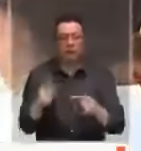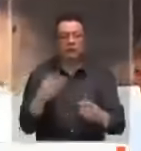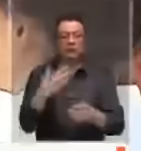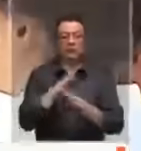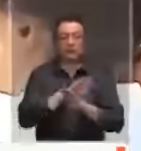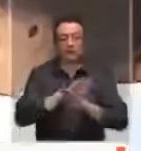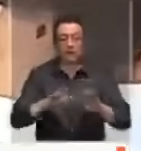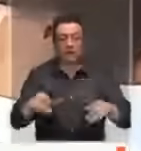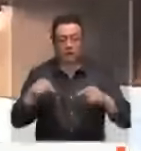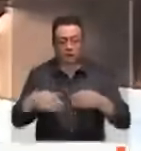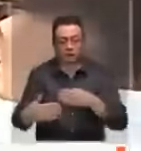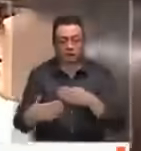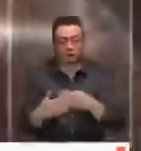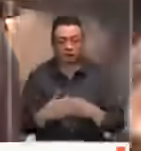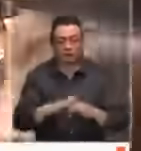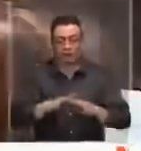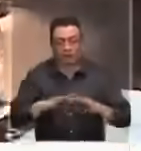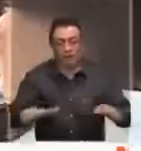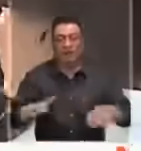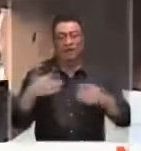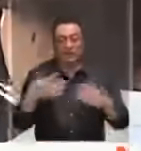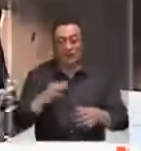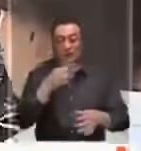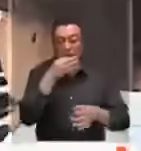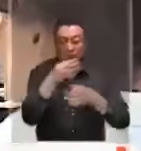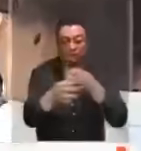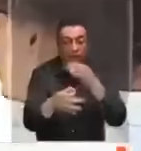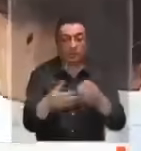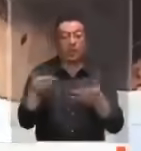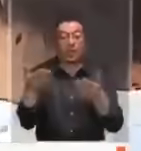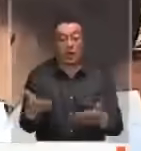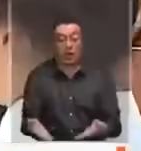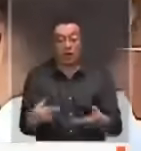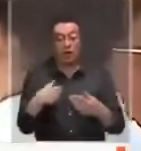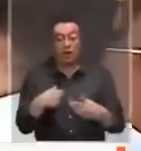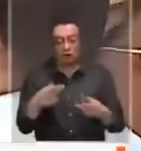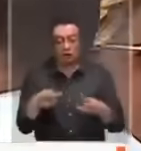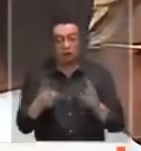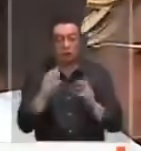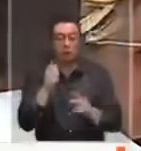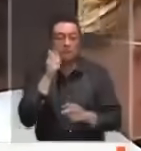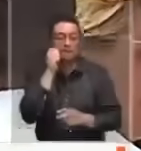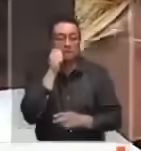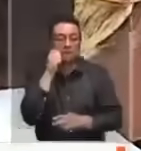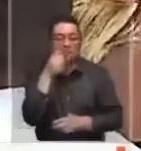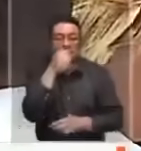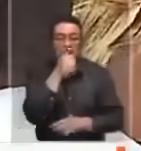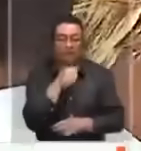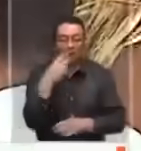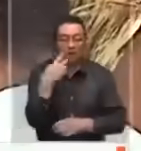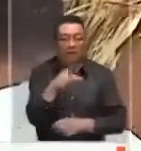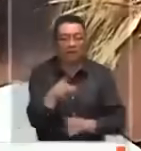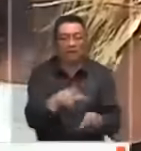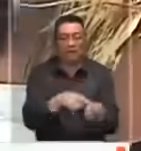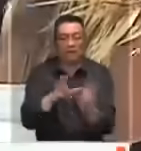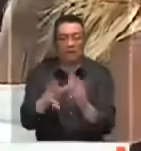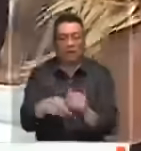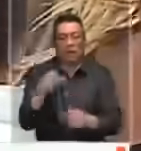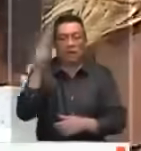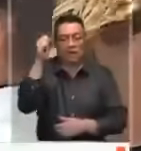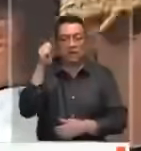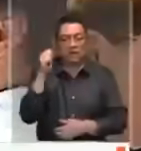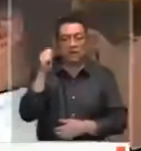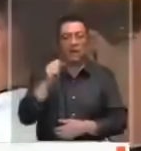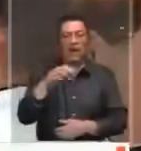fin, y donde ya lo hemos dicho, es ahora entonces el espacio más íntimo de la familia Piñera Morel, en este caso